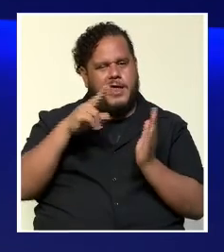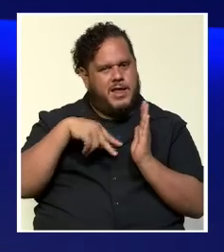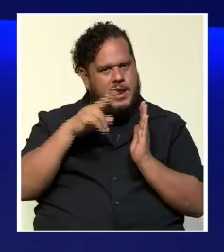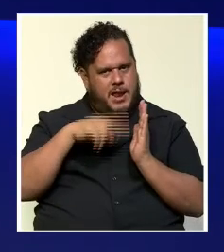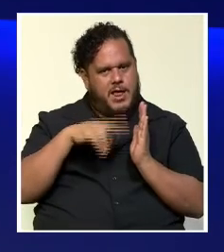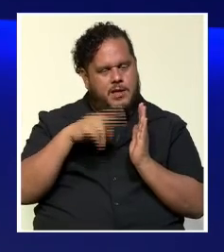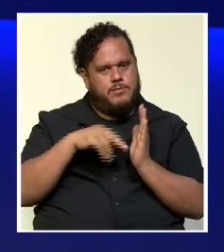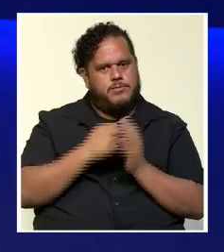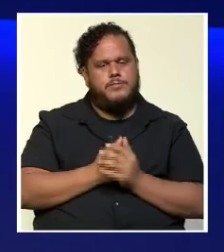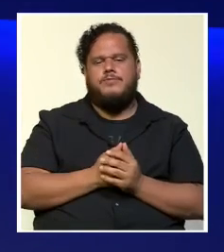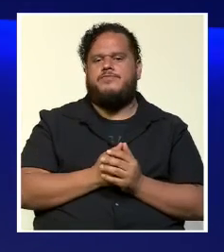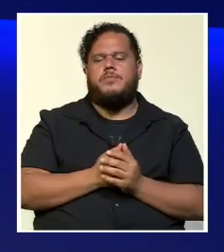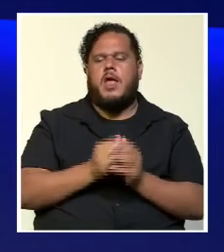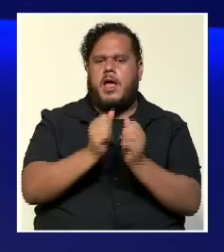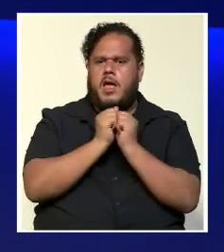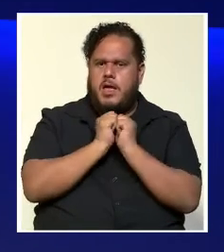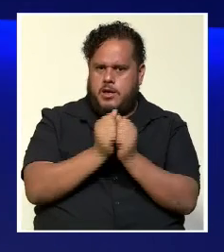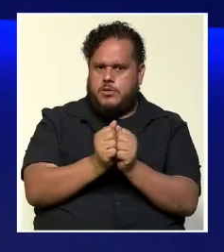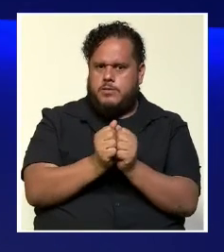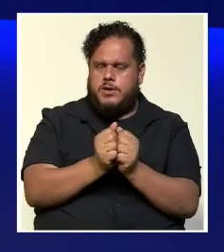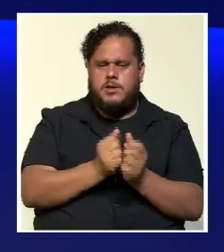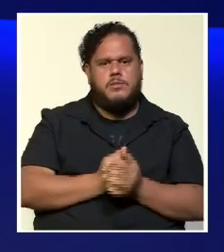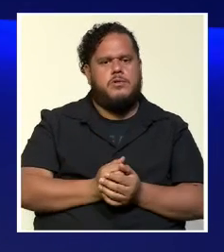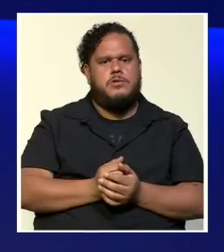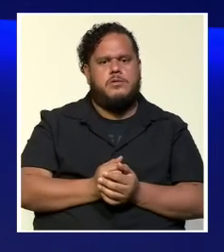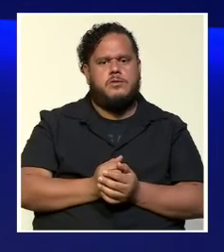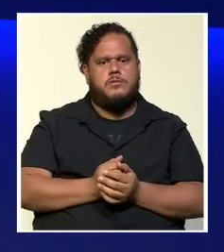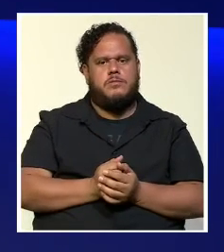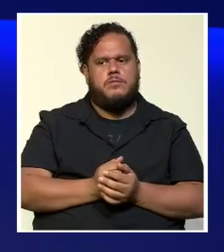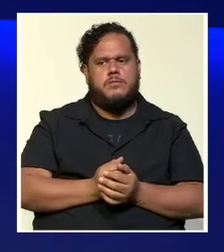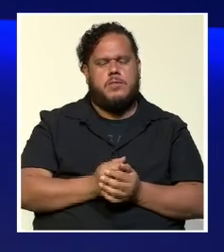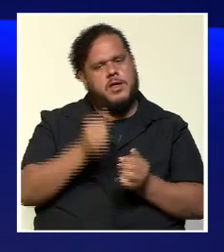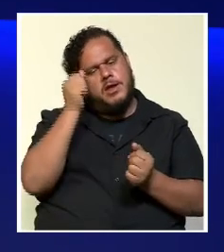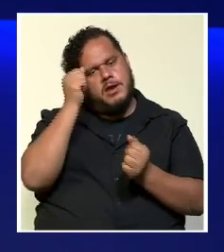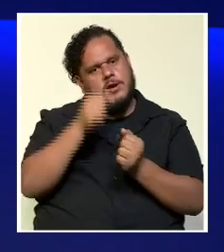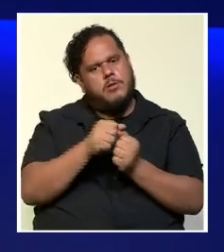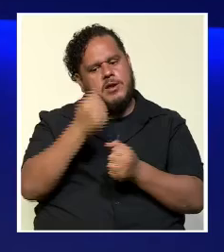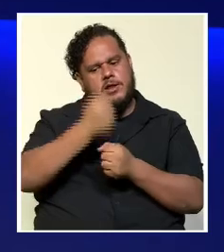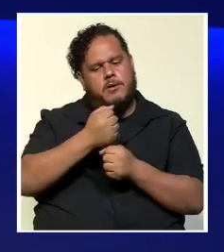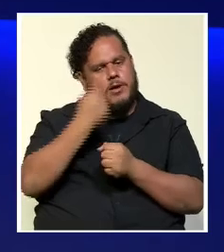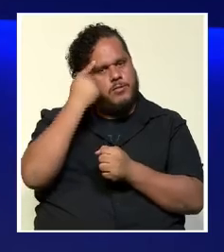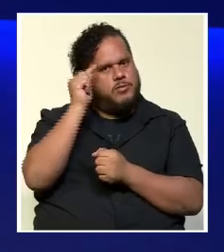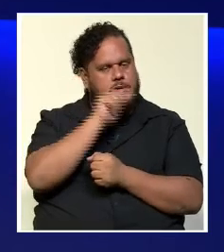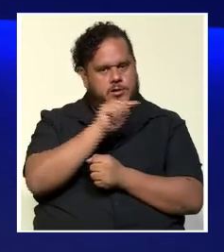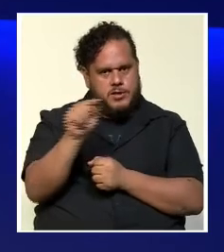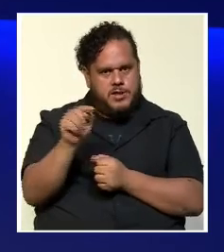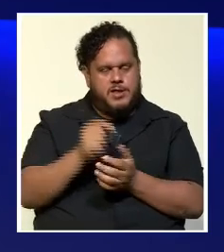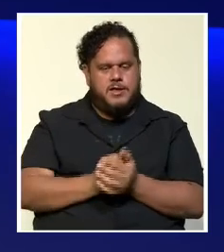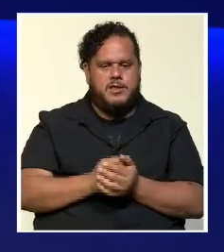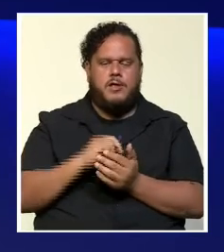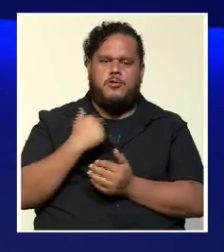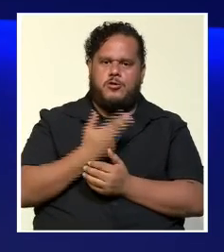leámoslos, acompañémoslos. Recuerde,